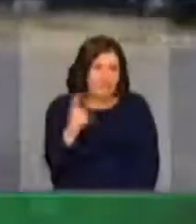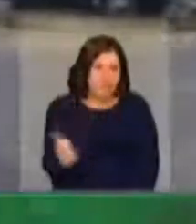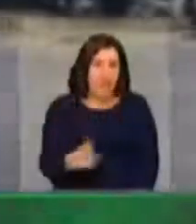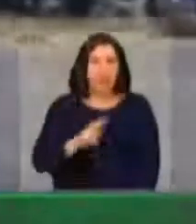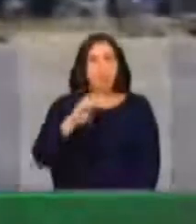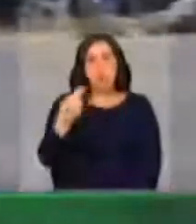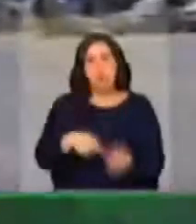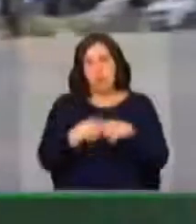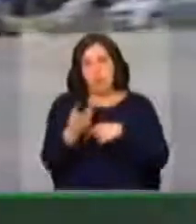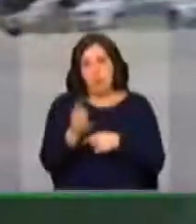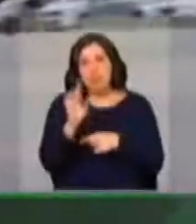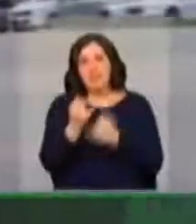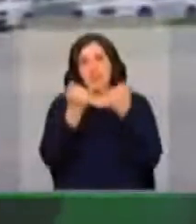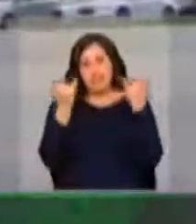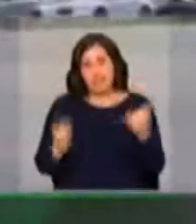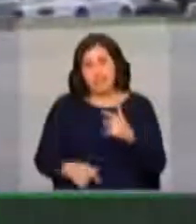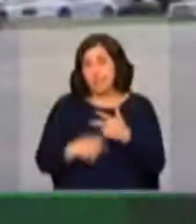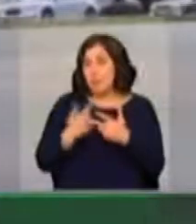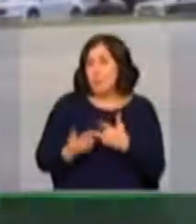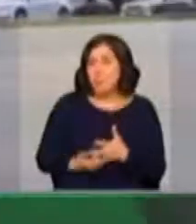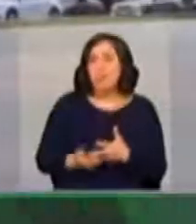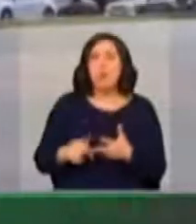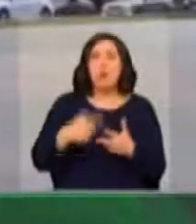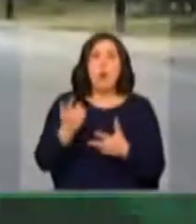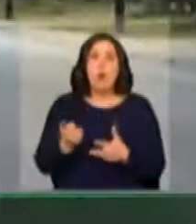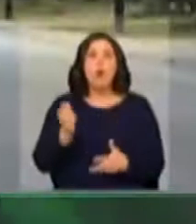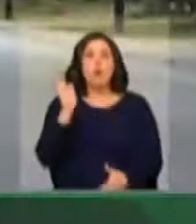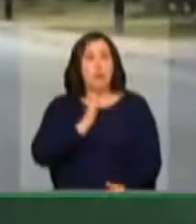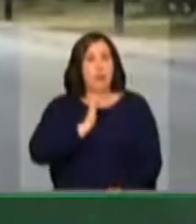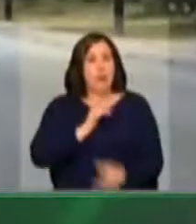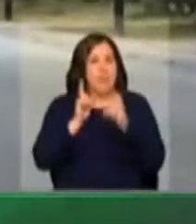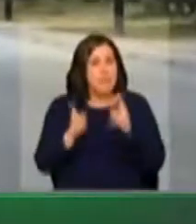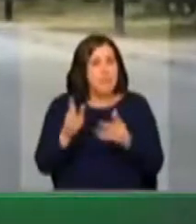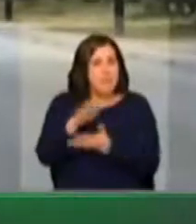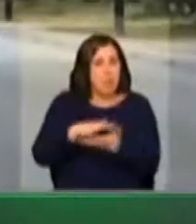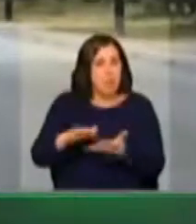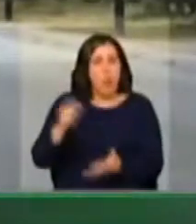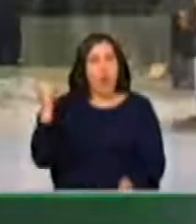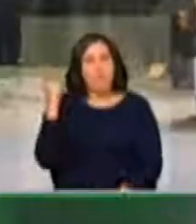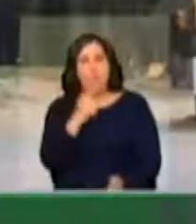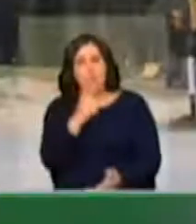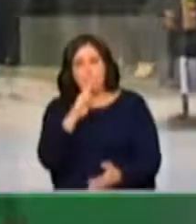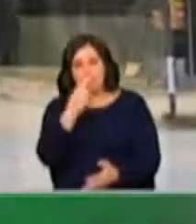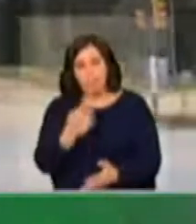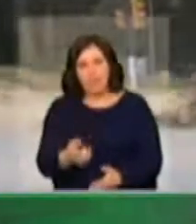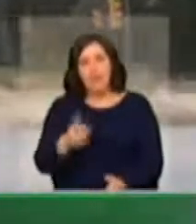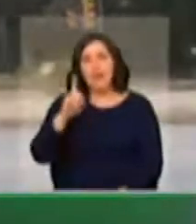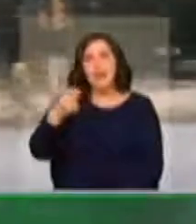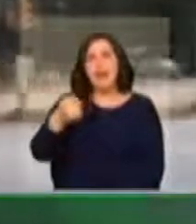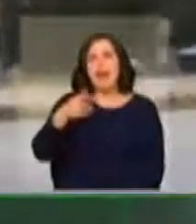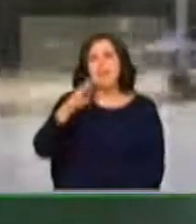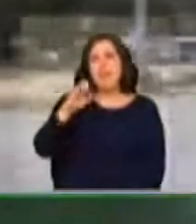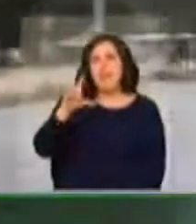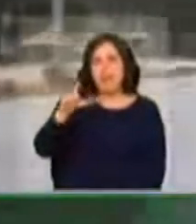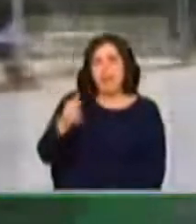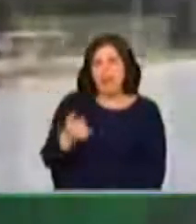Pocos días más tarde, otra mujer trans fue asesinada a balazos en el mismo parque. que el 10 de marzo Gabriela fue hallada por un paseador de